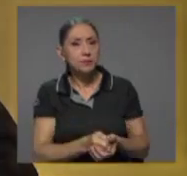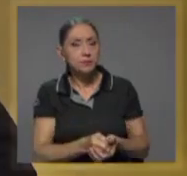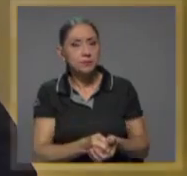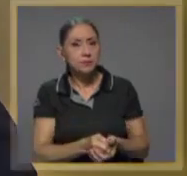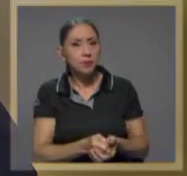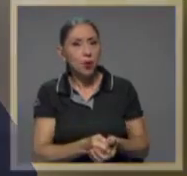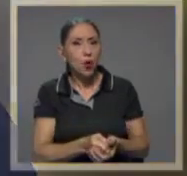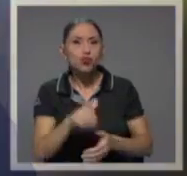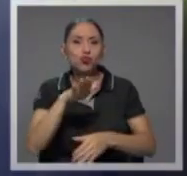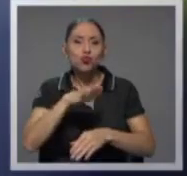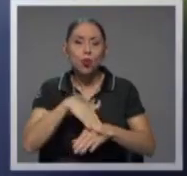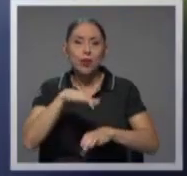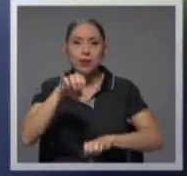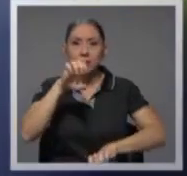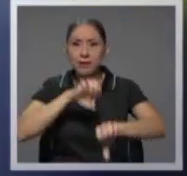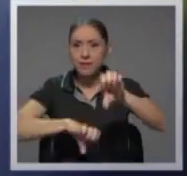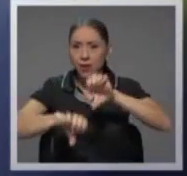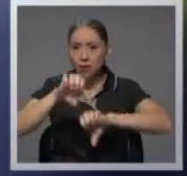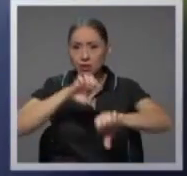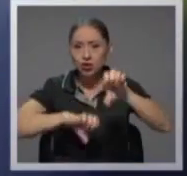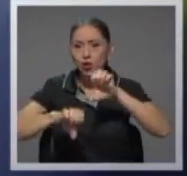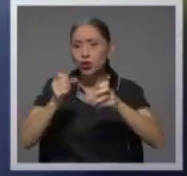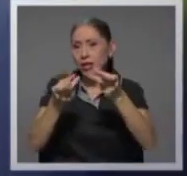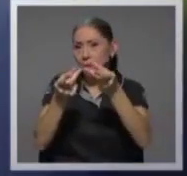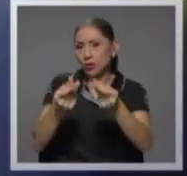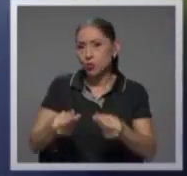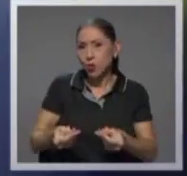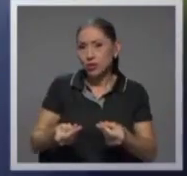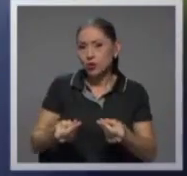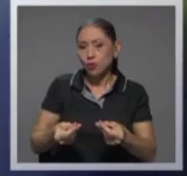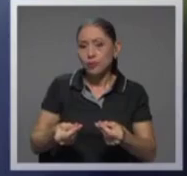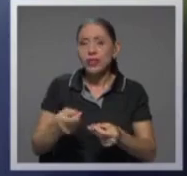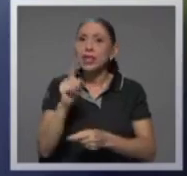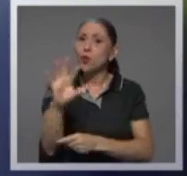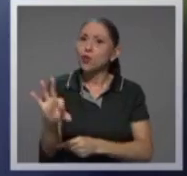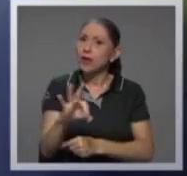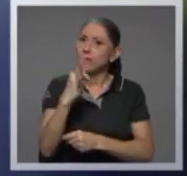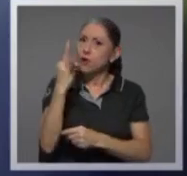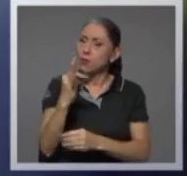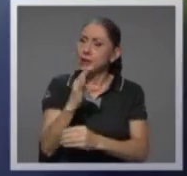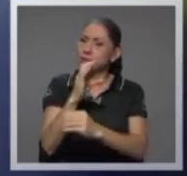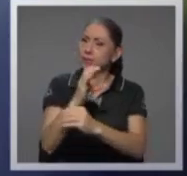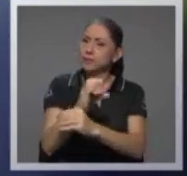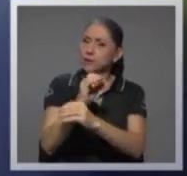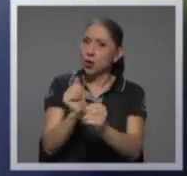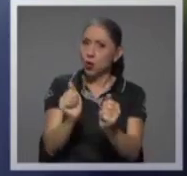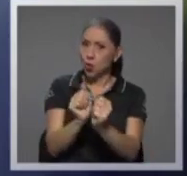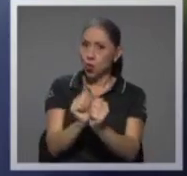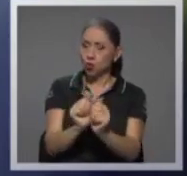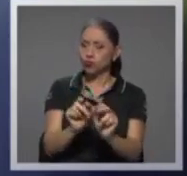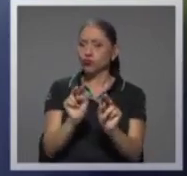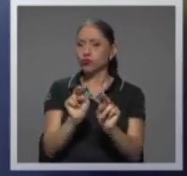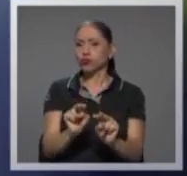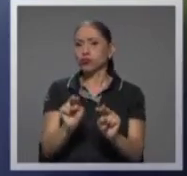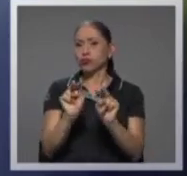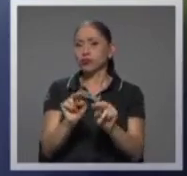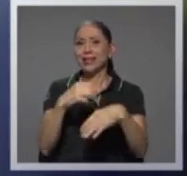la evaluación del presupuesto que diligente y con pericia hizo la Contraloría,